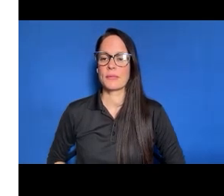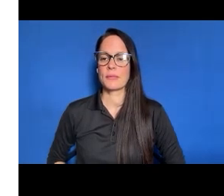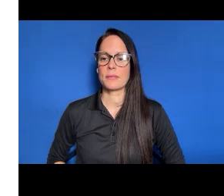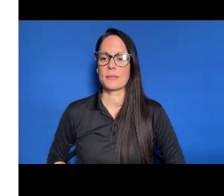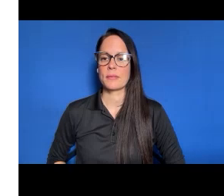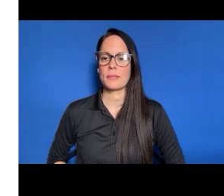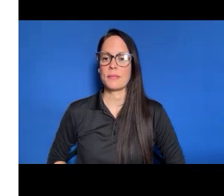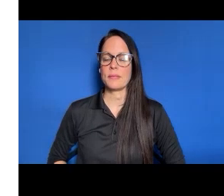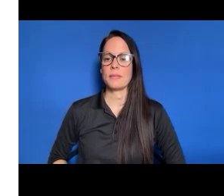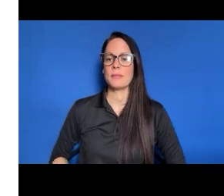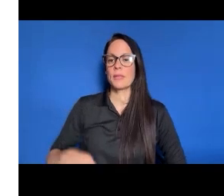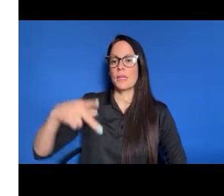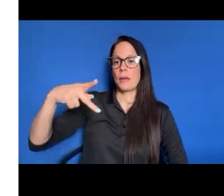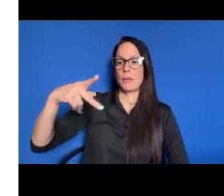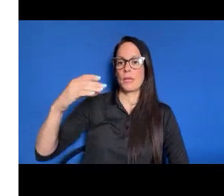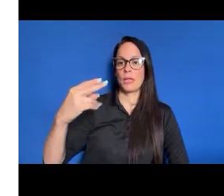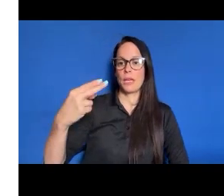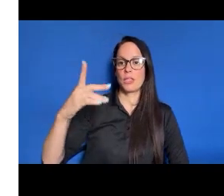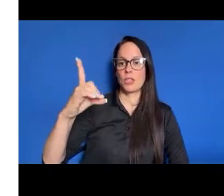Doctora Bárbara Barros.